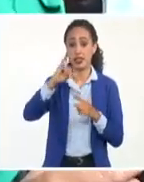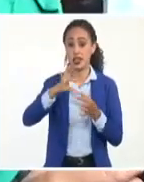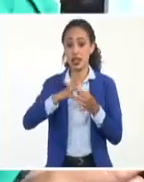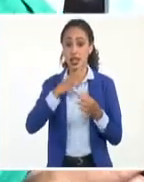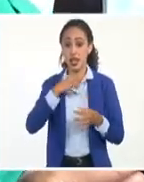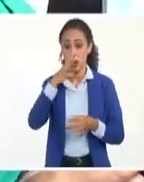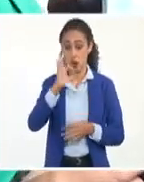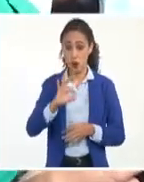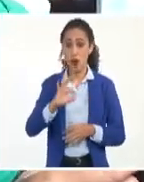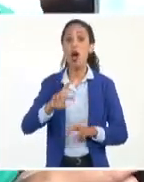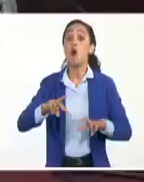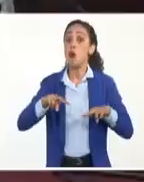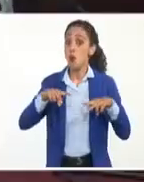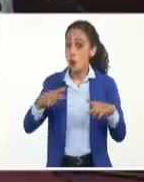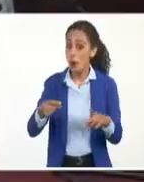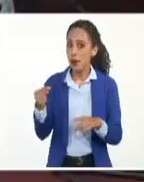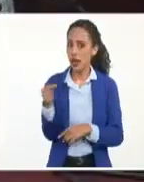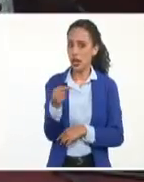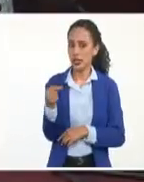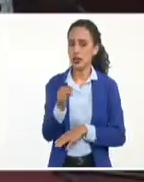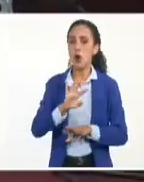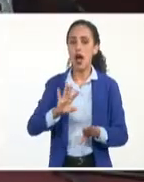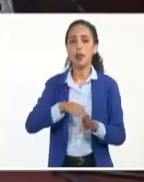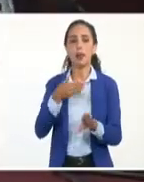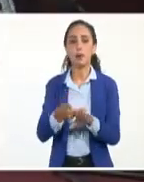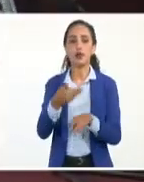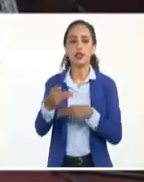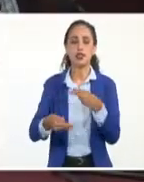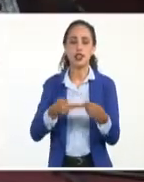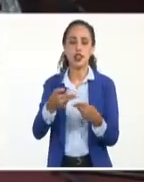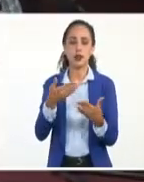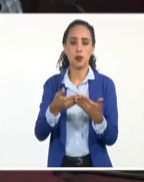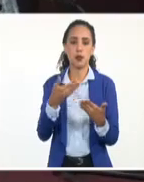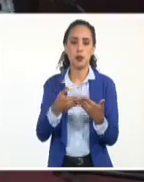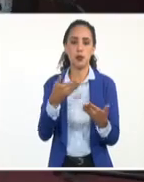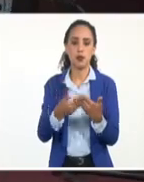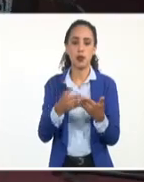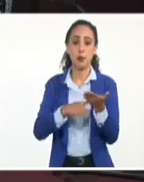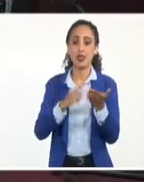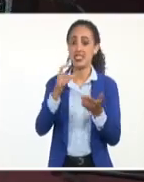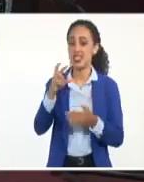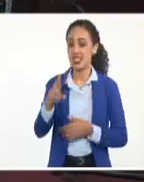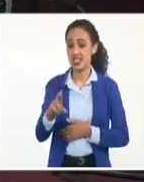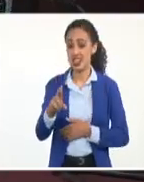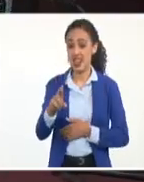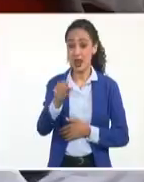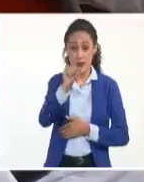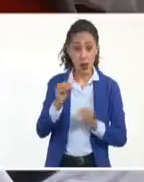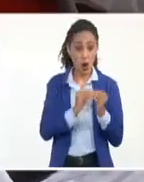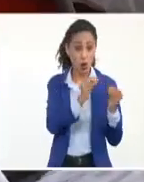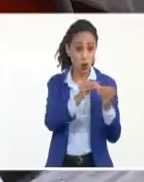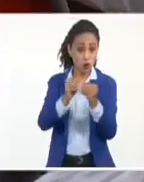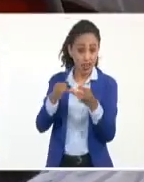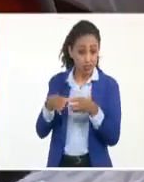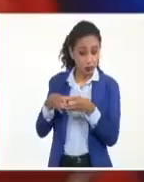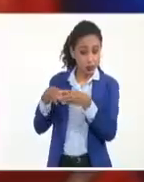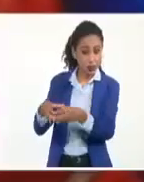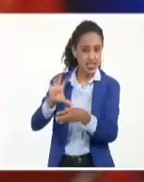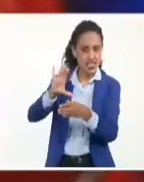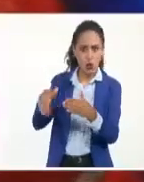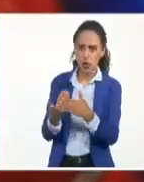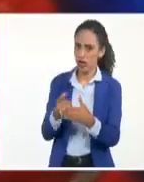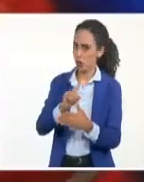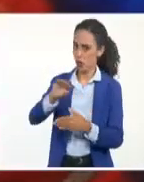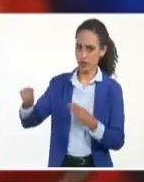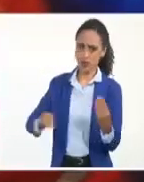le hace un PCR. Los contactos ahora no van a estar aislados durante 5 días, van a estar aislados durante 14 días.